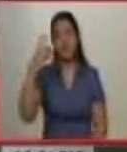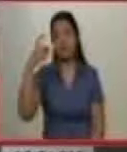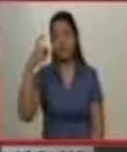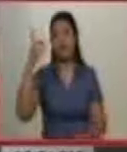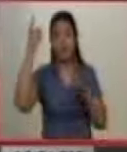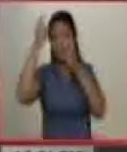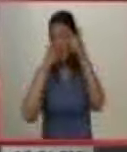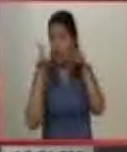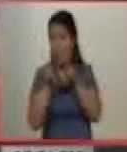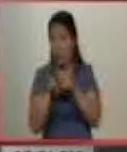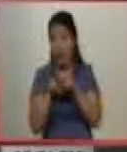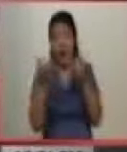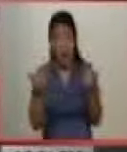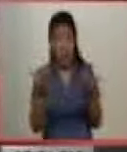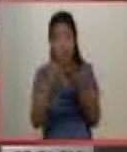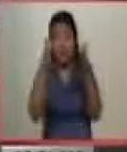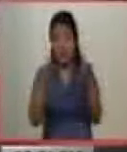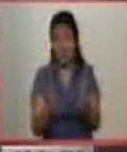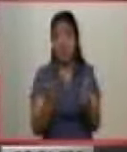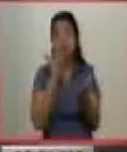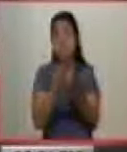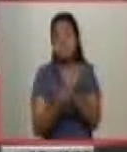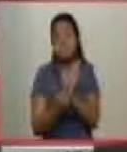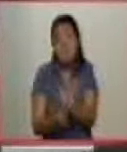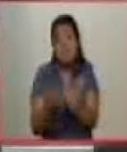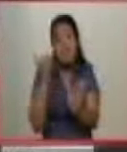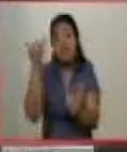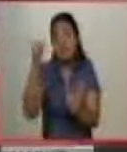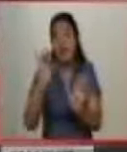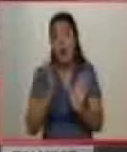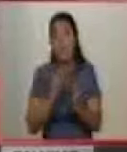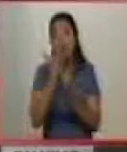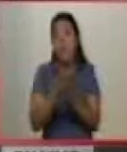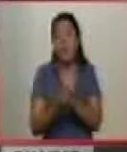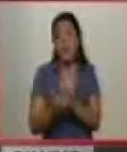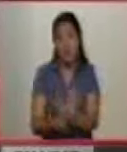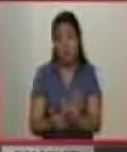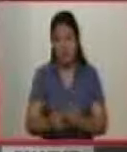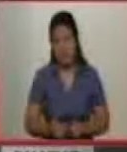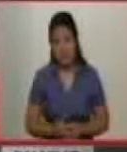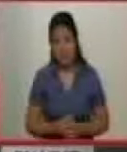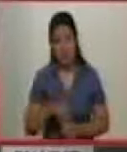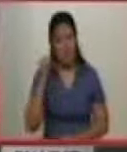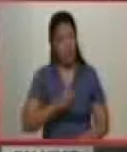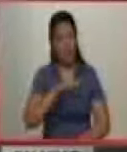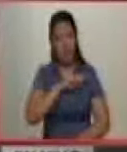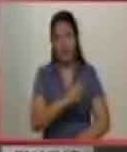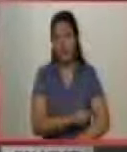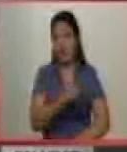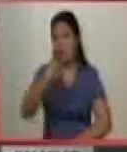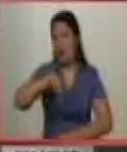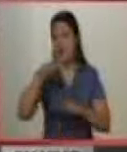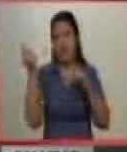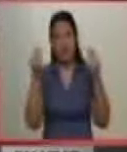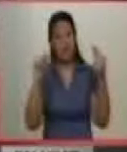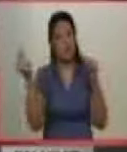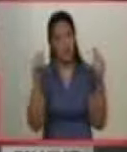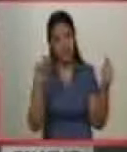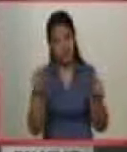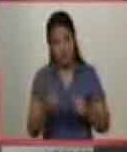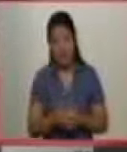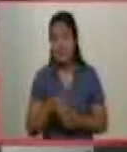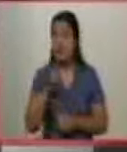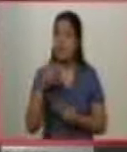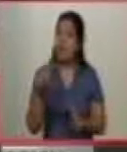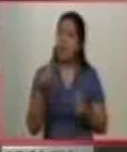comandante Chávez, y hoy los estudiantes también lo traen en este congreso, y es una de las propuestas que ha salido más fortalecida dentro de toda la discusión, además de cómo